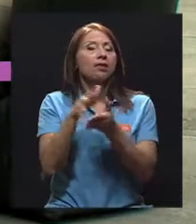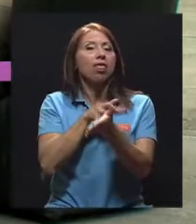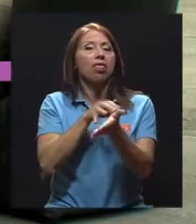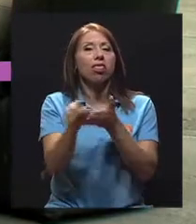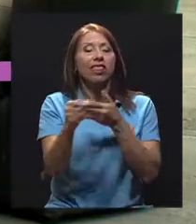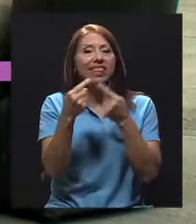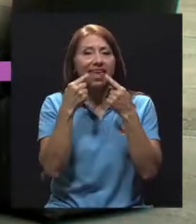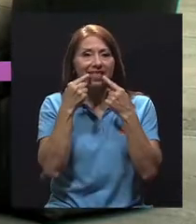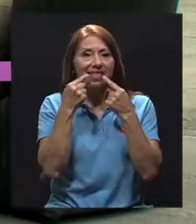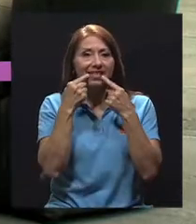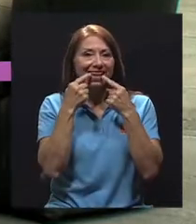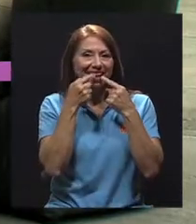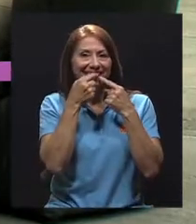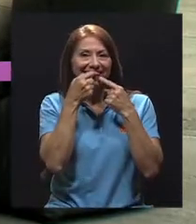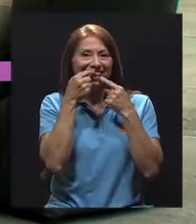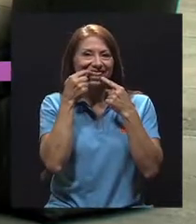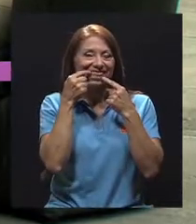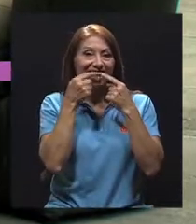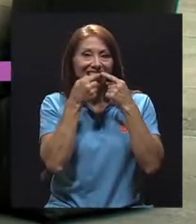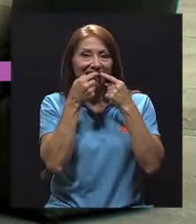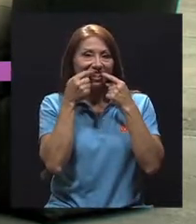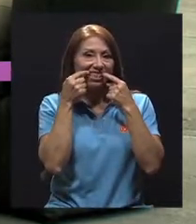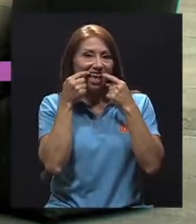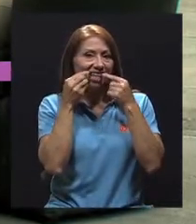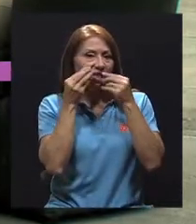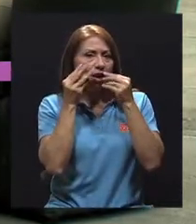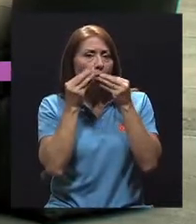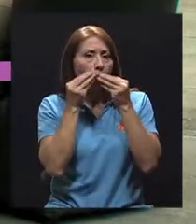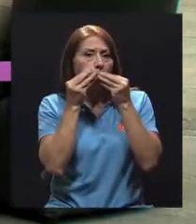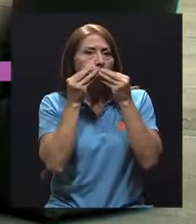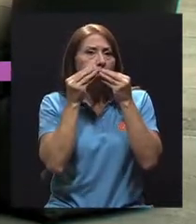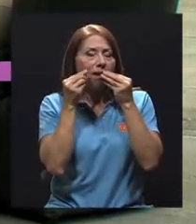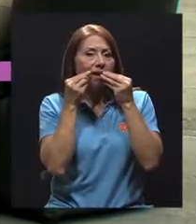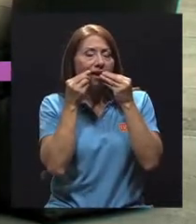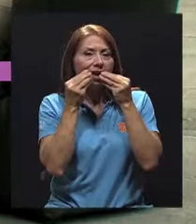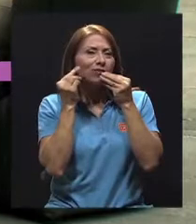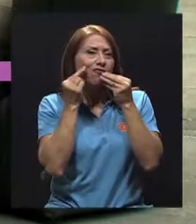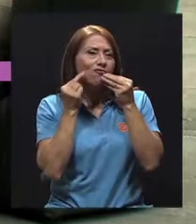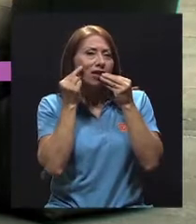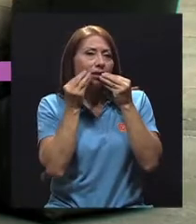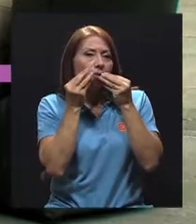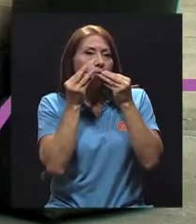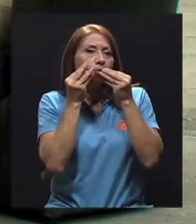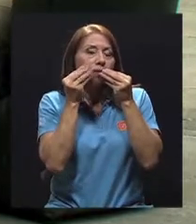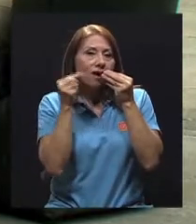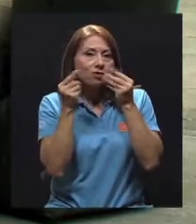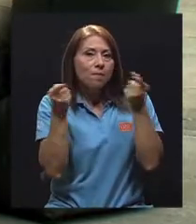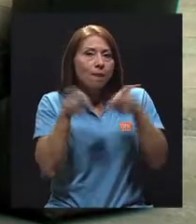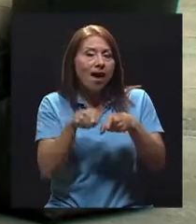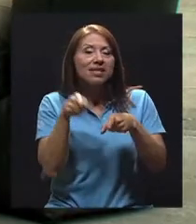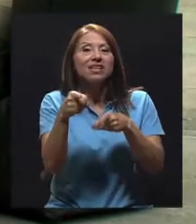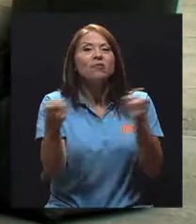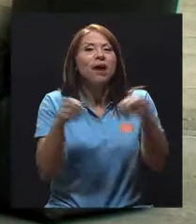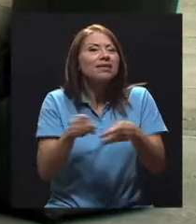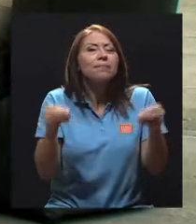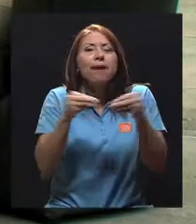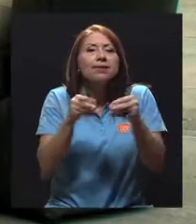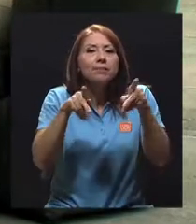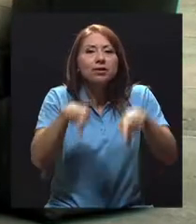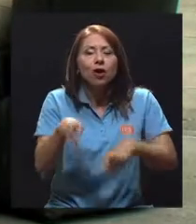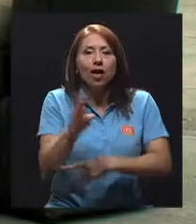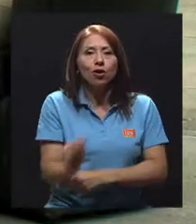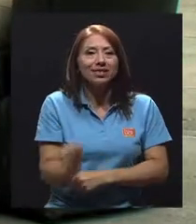¿verdad? Y las encías. Por lo tanto, la inflamación de las encías podría hacer que se suban y esto lo padecen más los